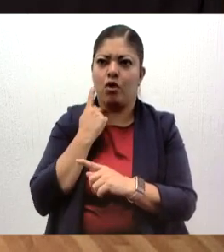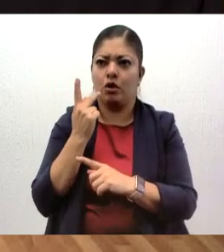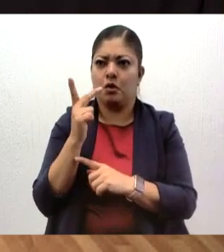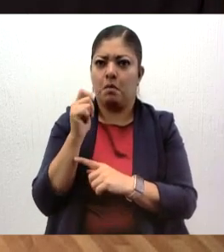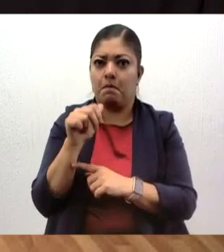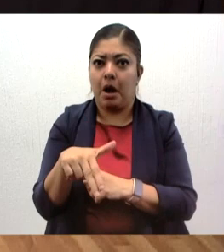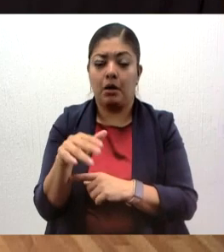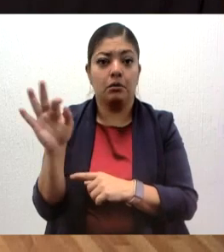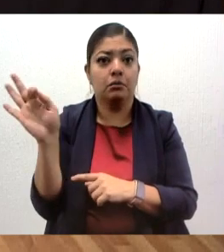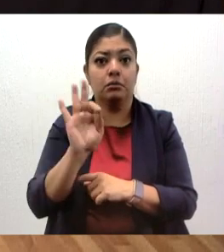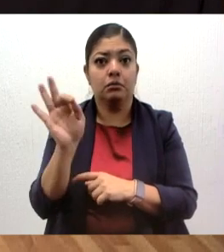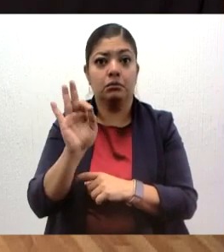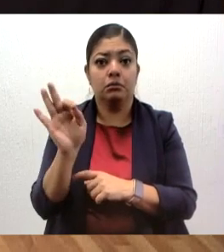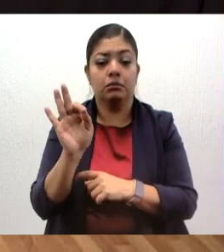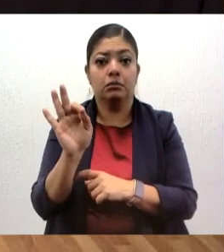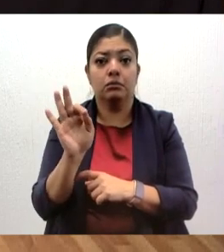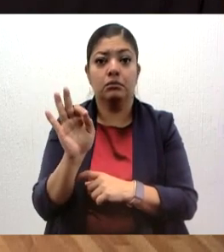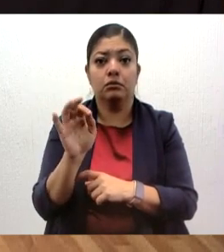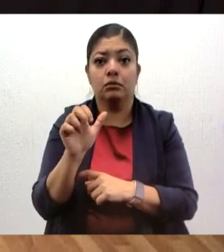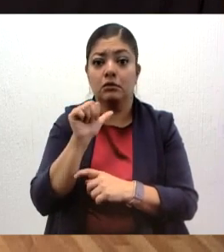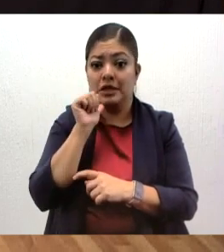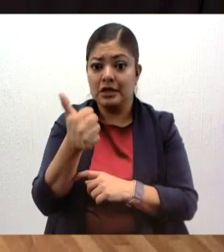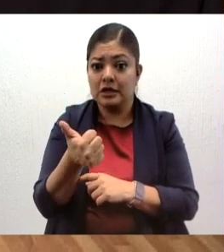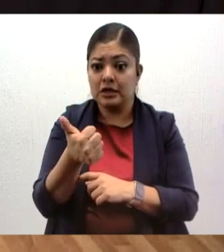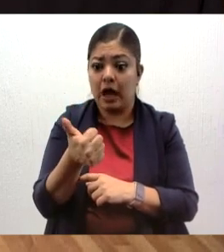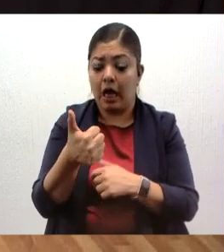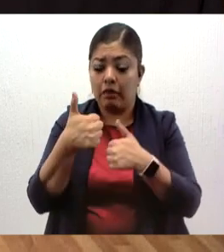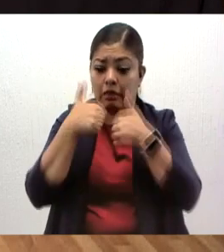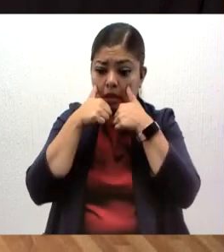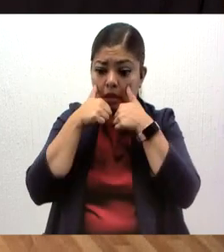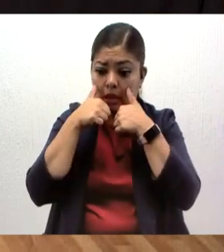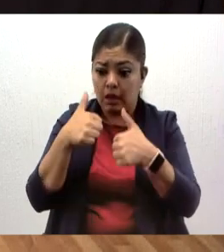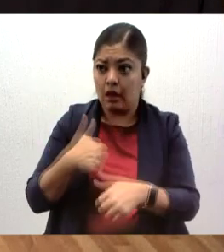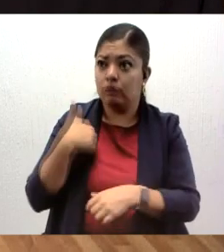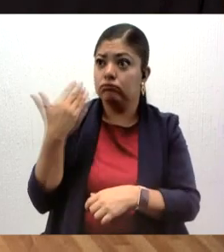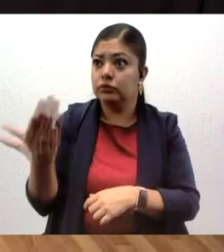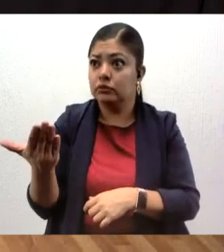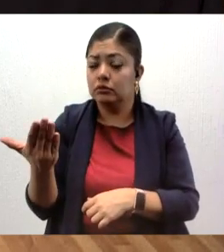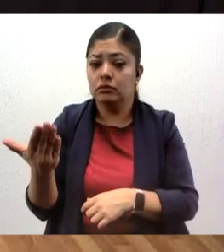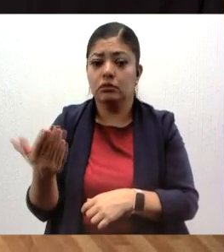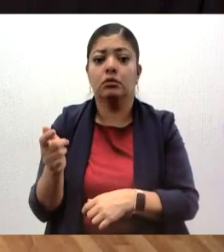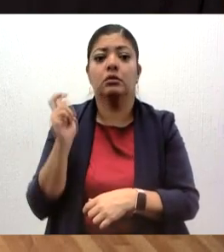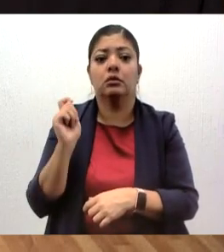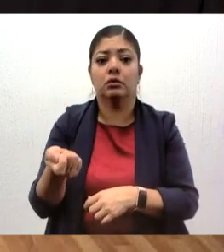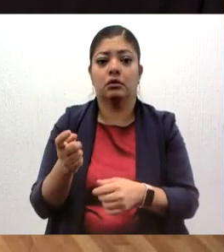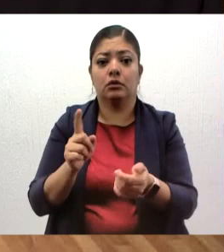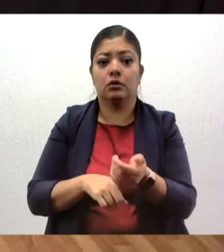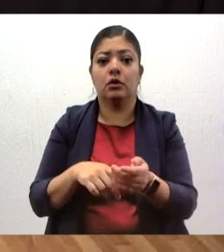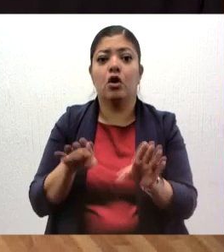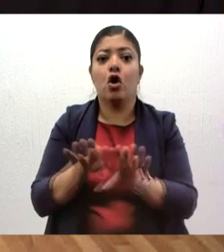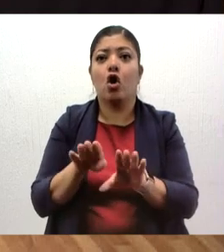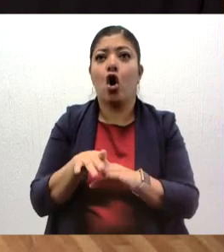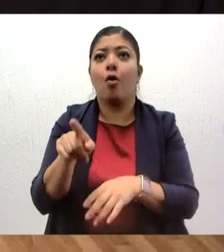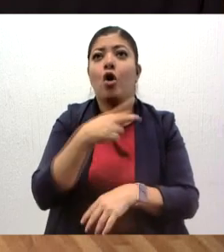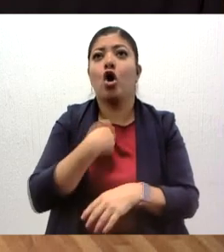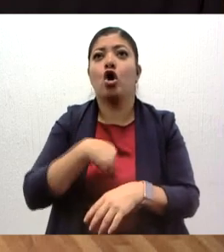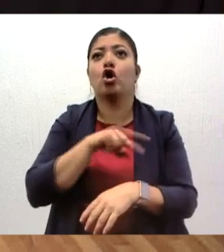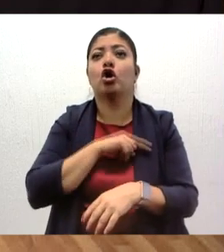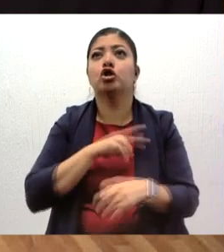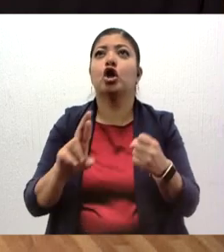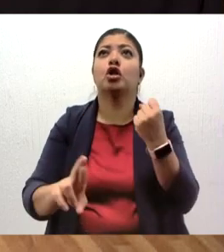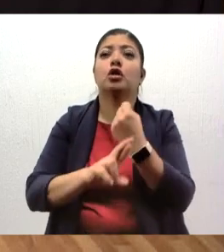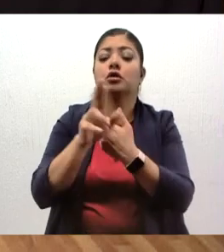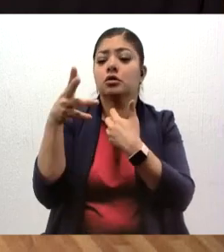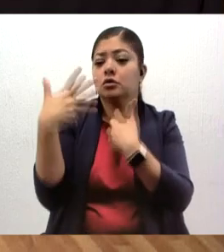todas las solicitudes que hoy hacemos no lo van a ha haciendo marchas y no van a ver